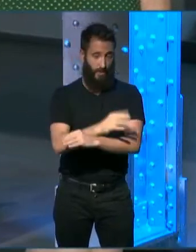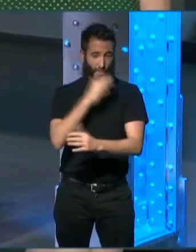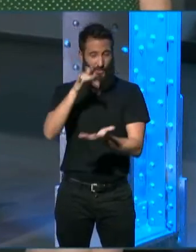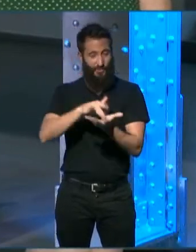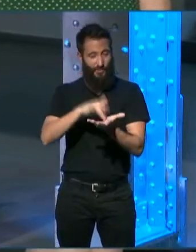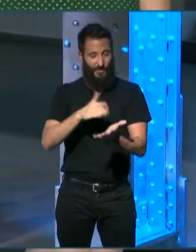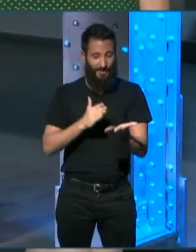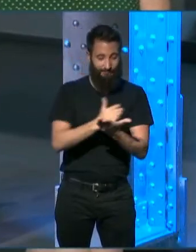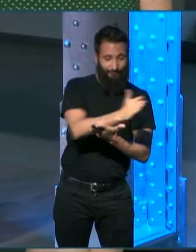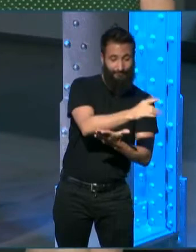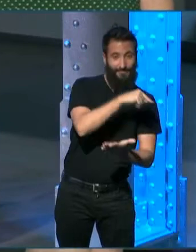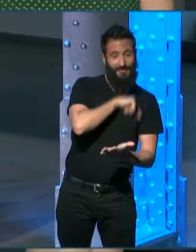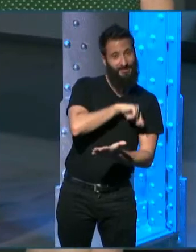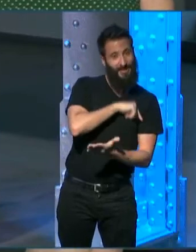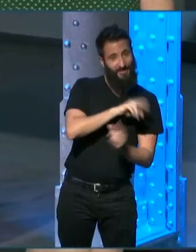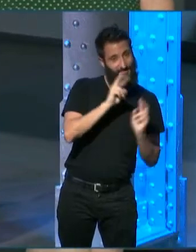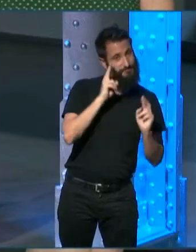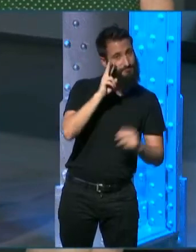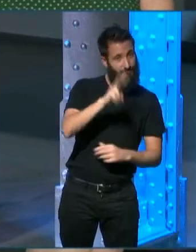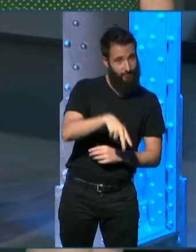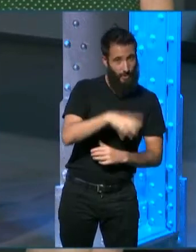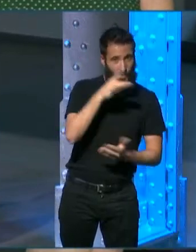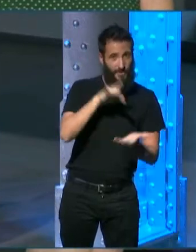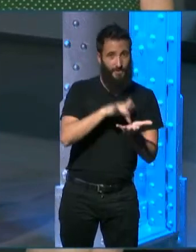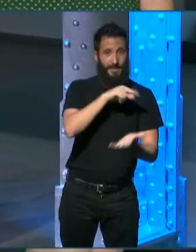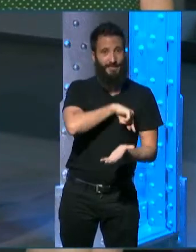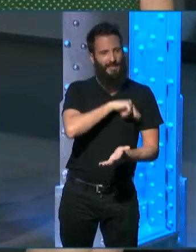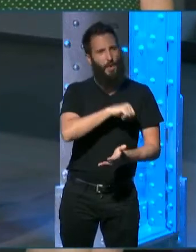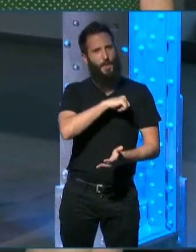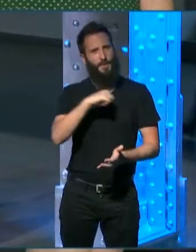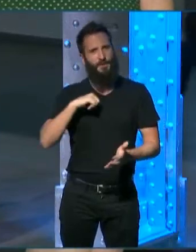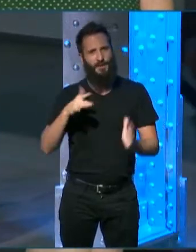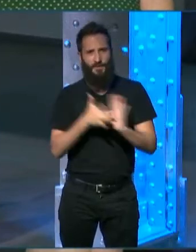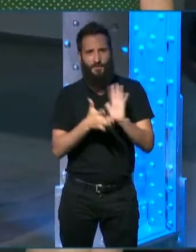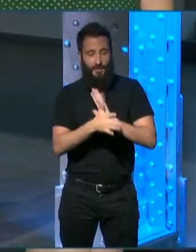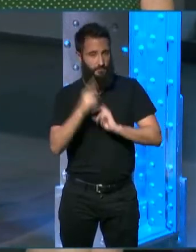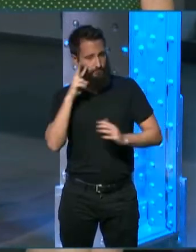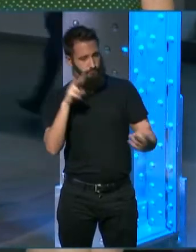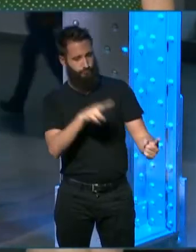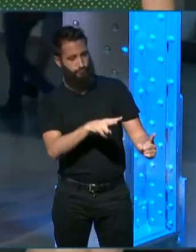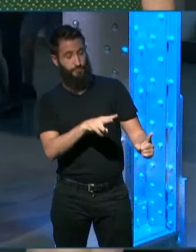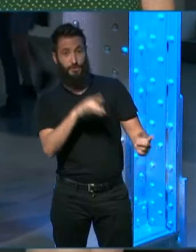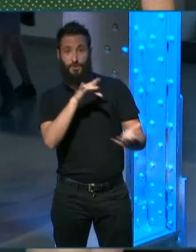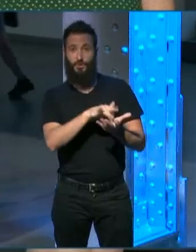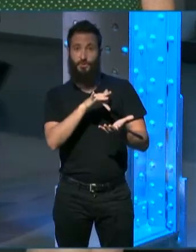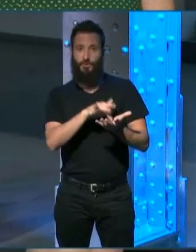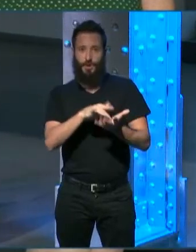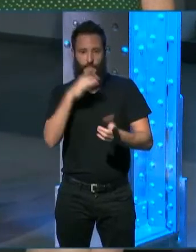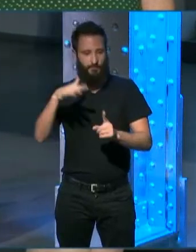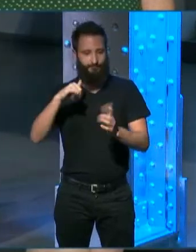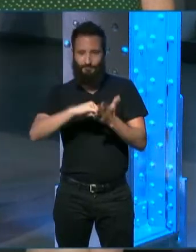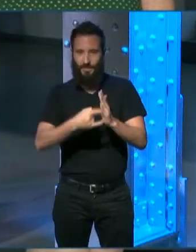sensación, pero la sensación personal de un escritor de desubicación personal en un sistema como en el que se